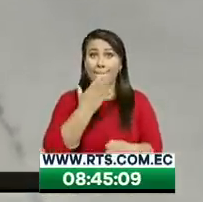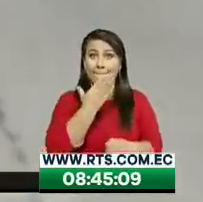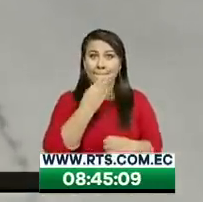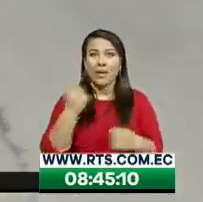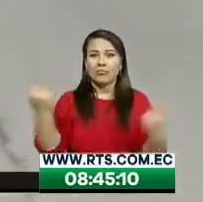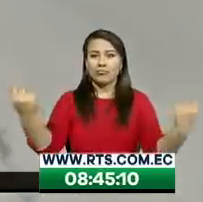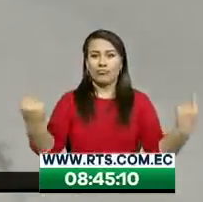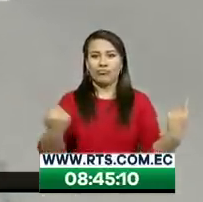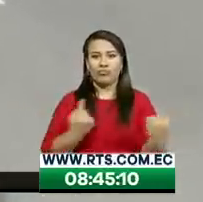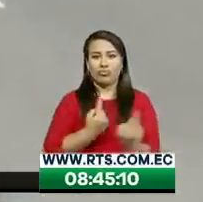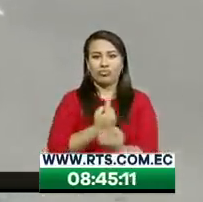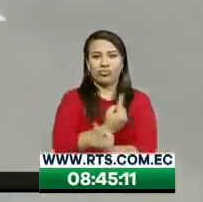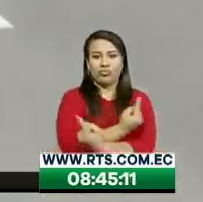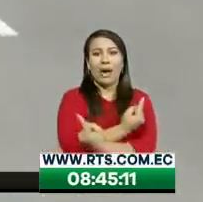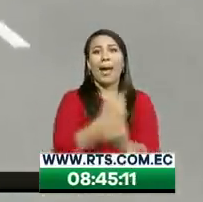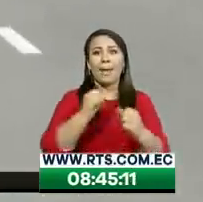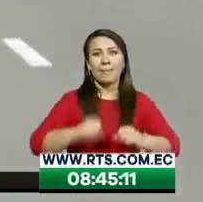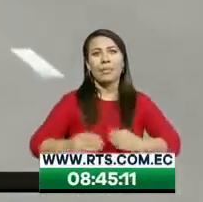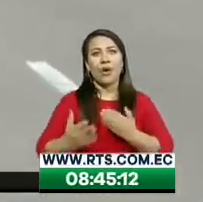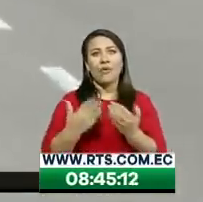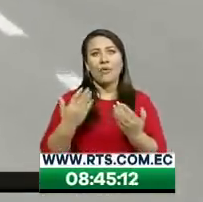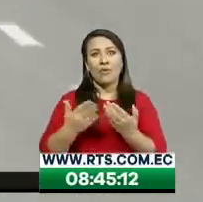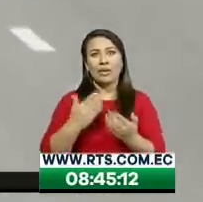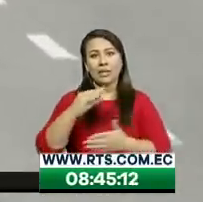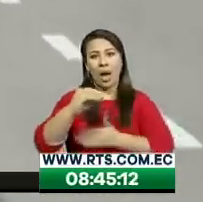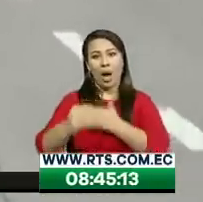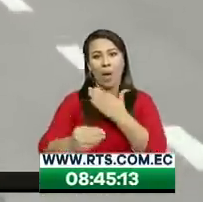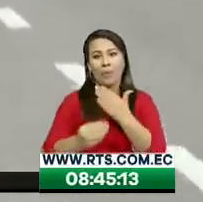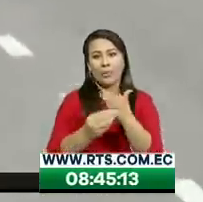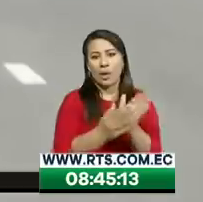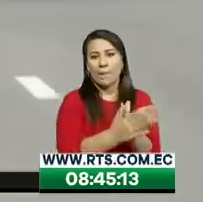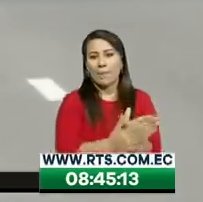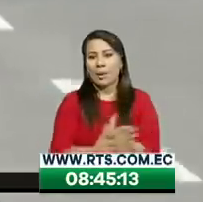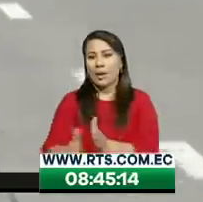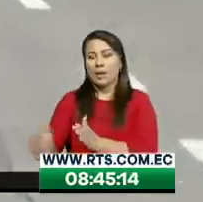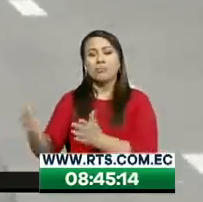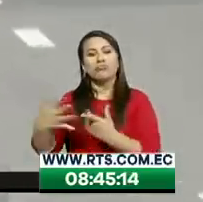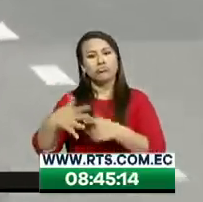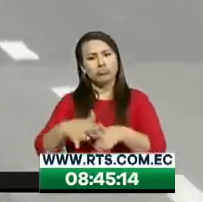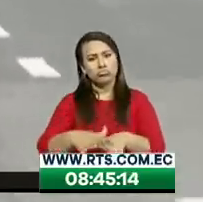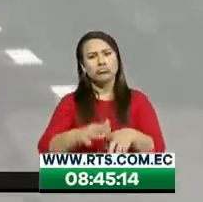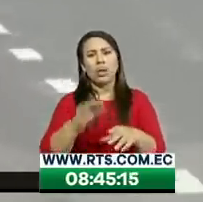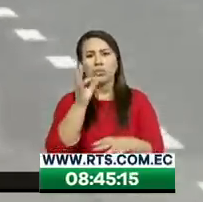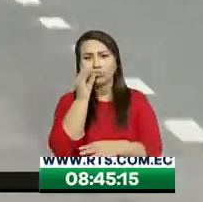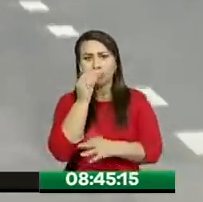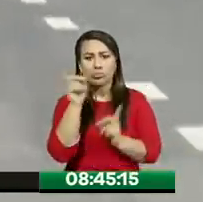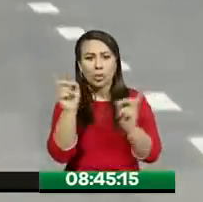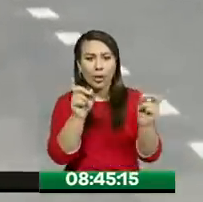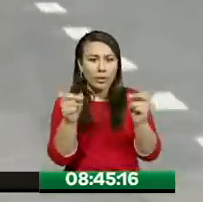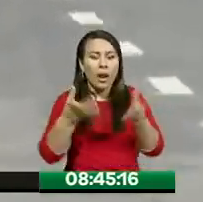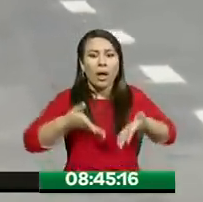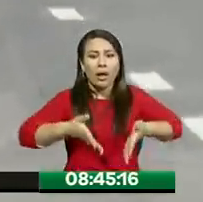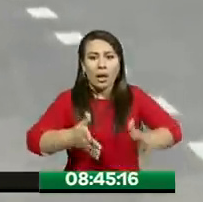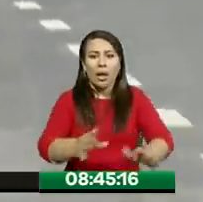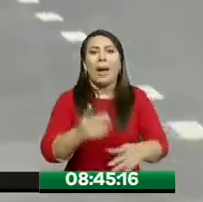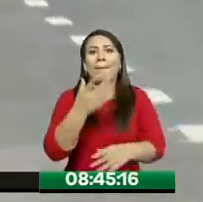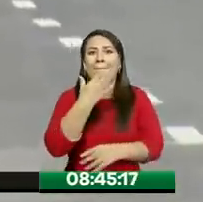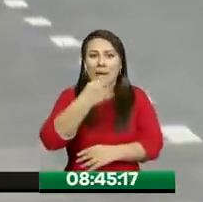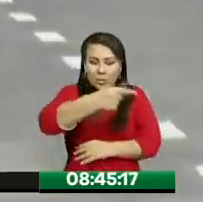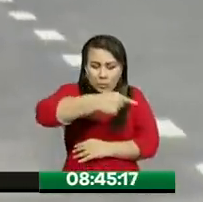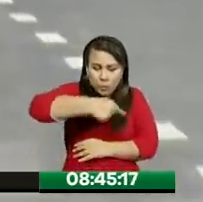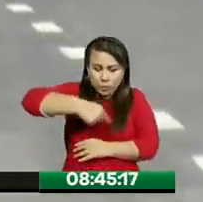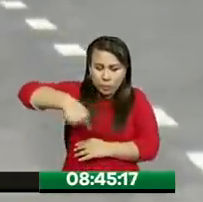y también creepy. El operativo liderado por agentes de la unidad permitió, la unidad de